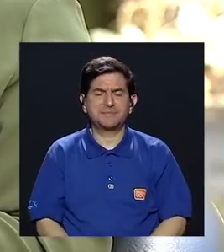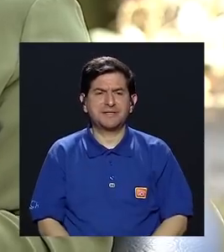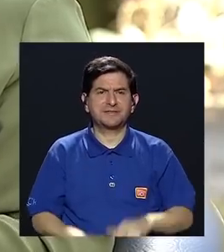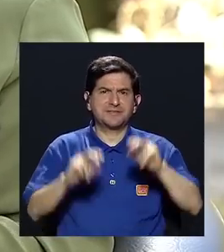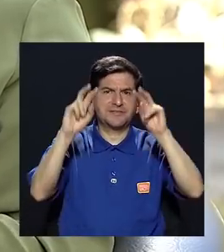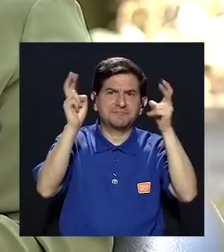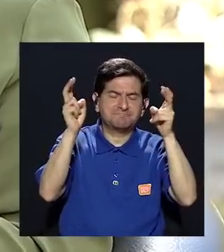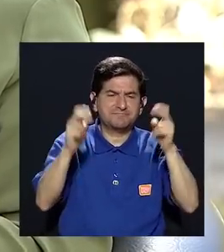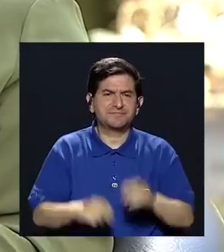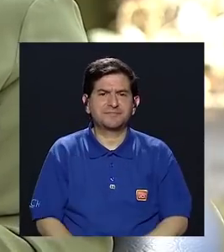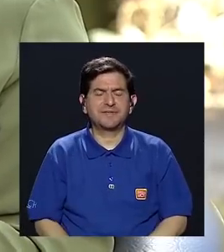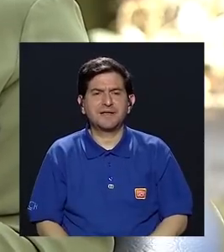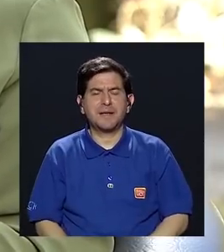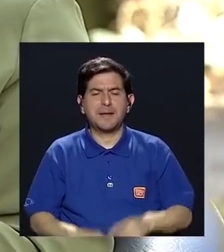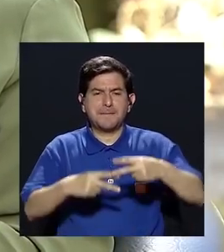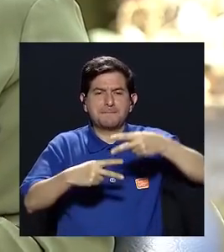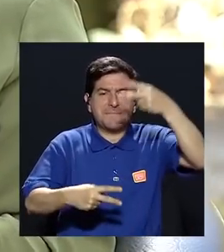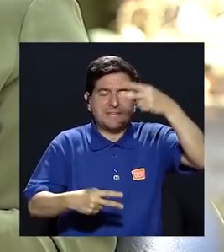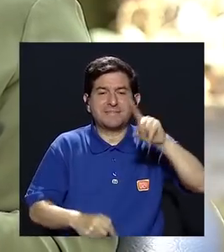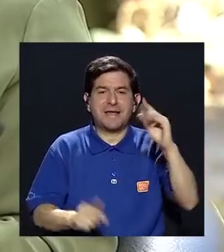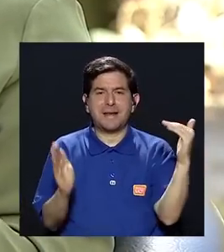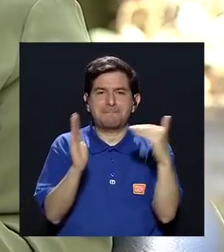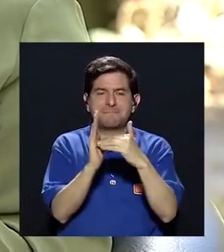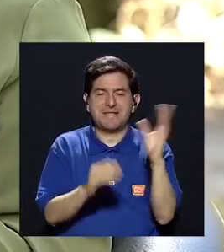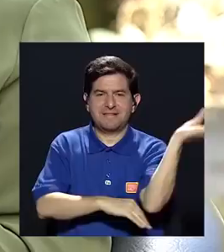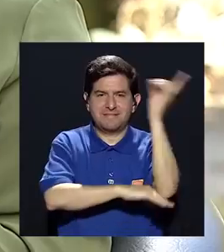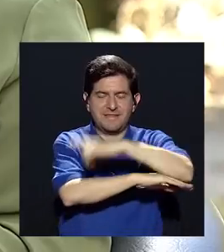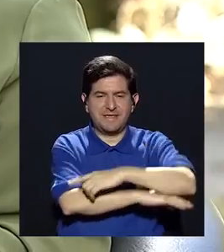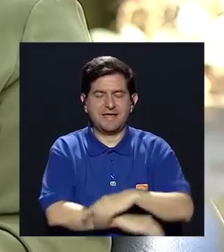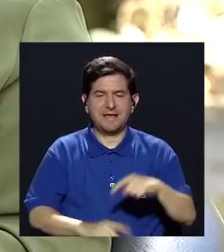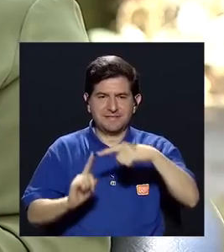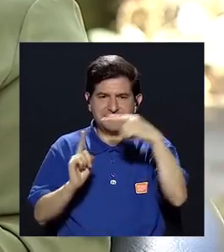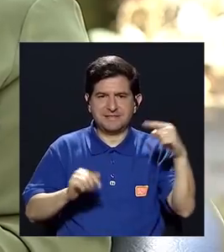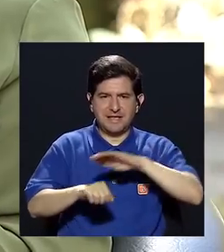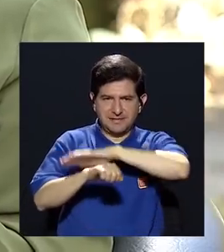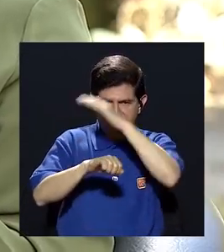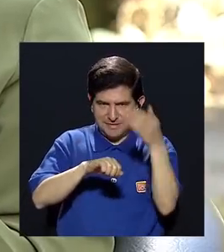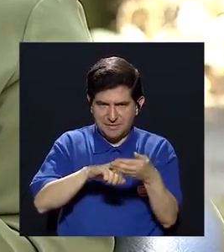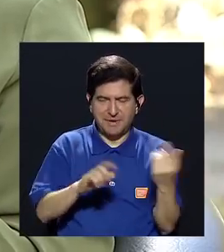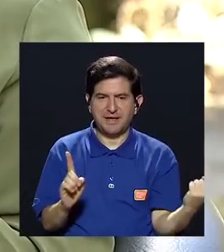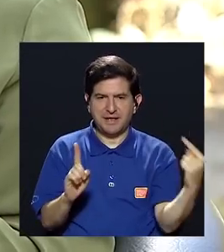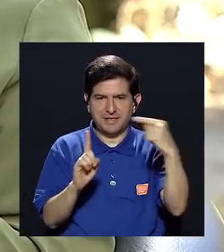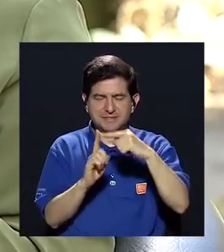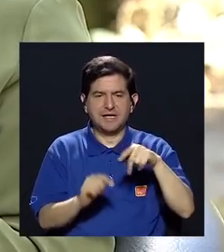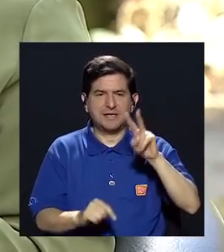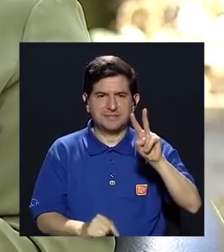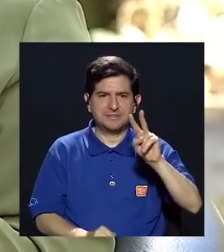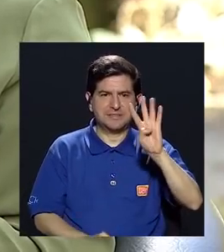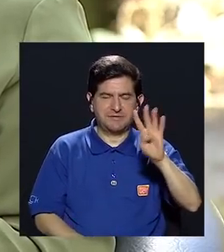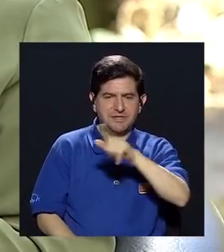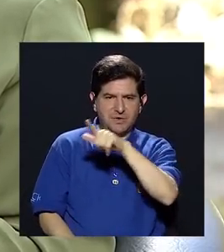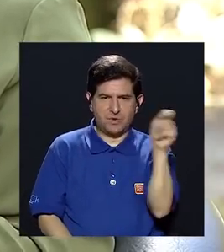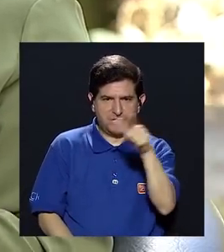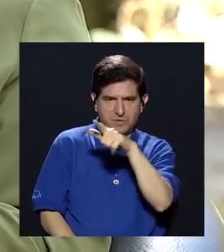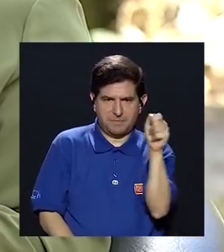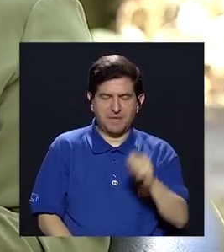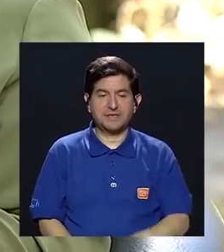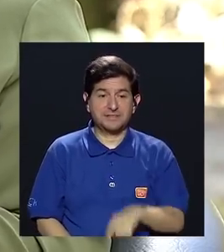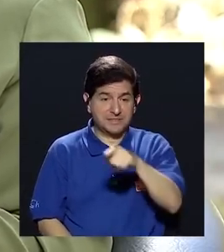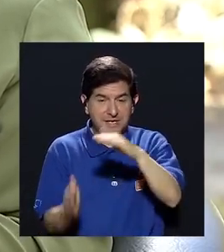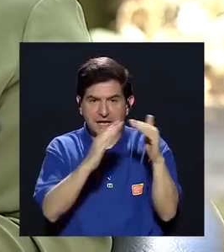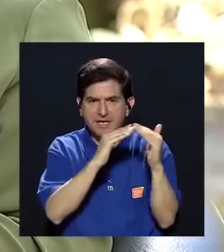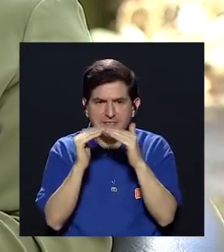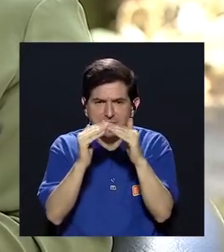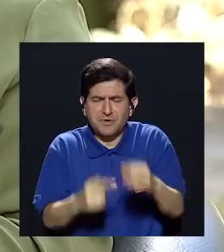ventana, lo que llamamos la ventana de los 1000 días, que es desde el periodo de embarazo hasta los 24 meses. Esa